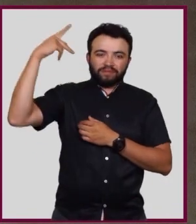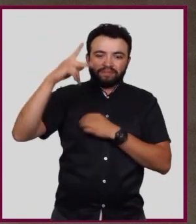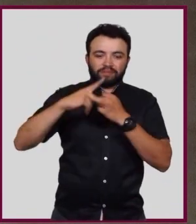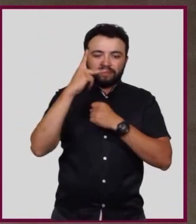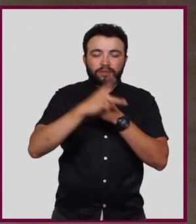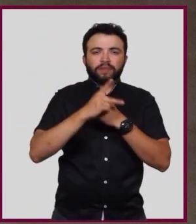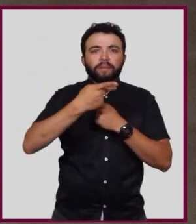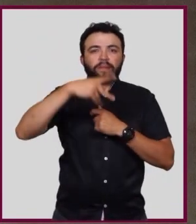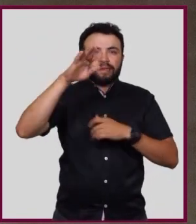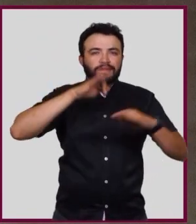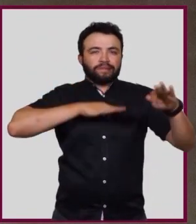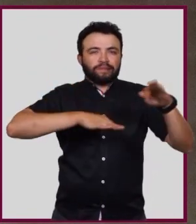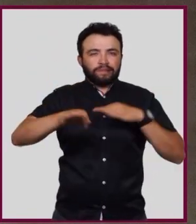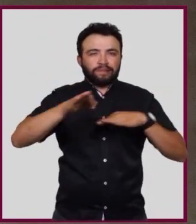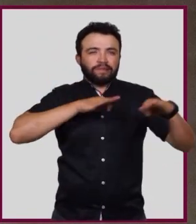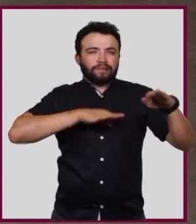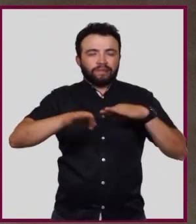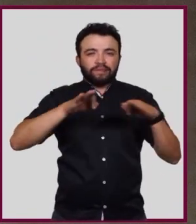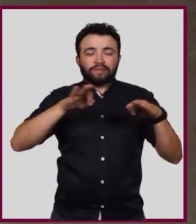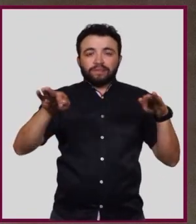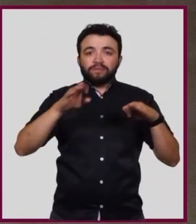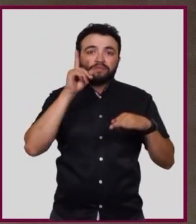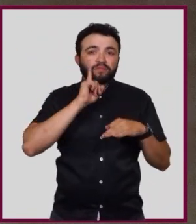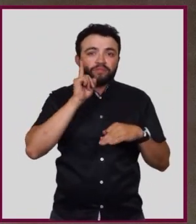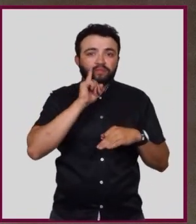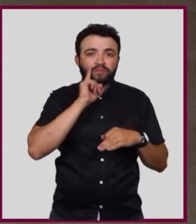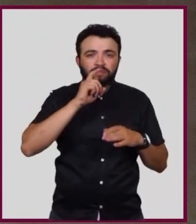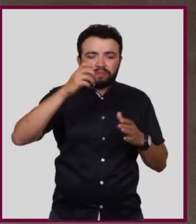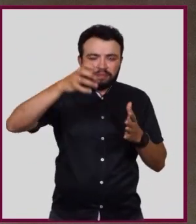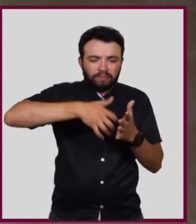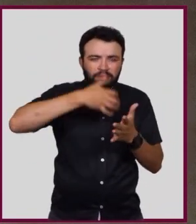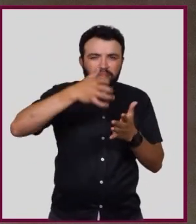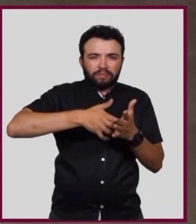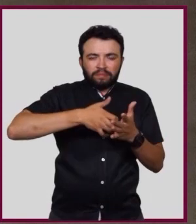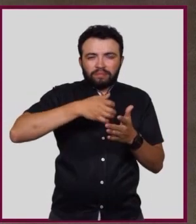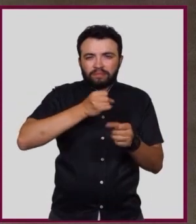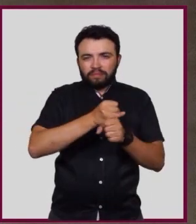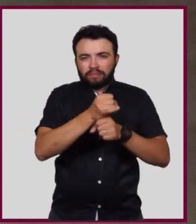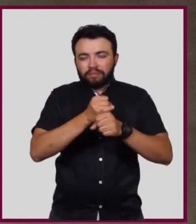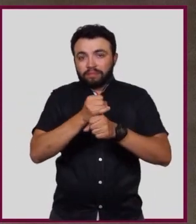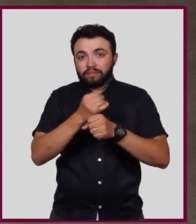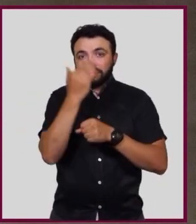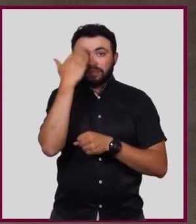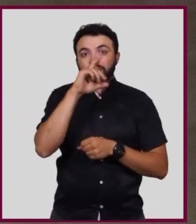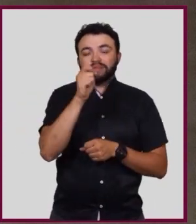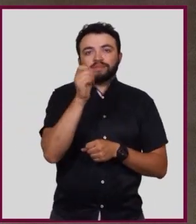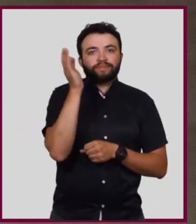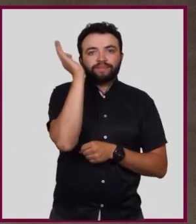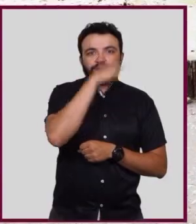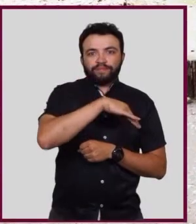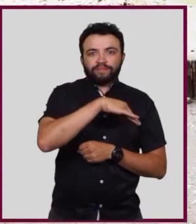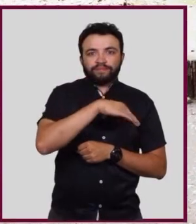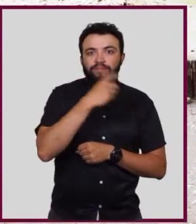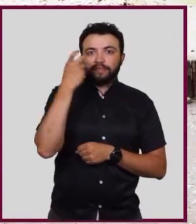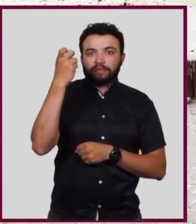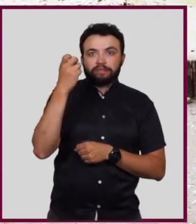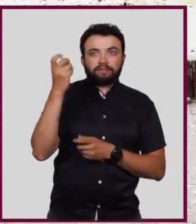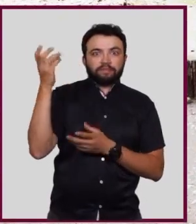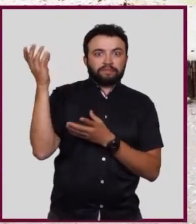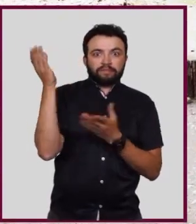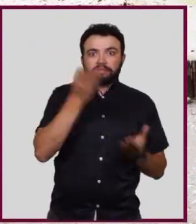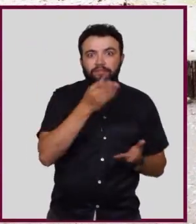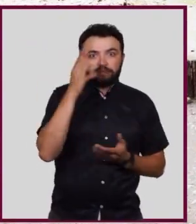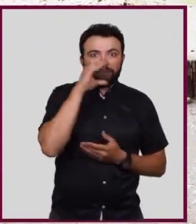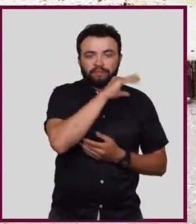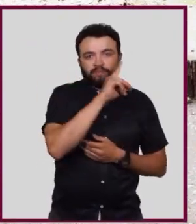riguroso trabajo de la arqueóloga Anne Cyphers, sabemos que esta suposición es falsa. Así